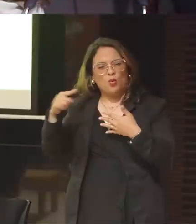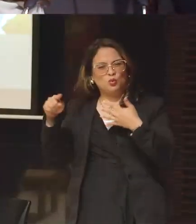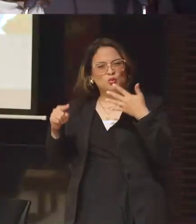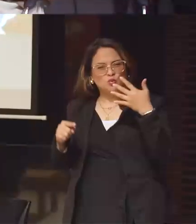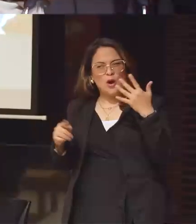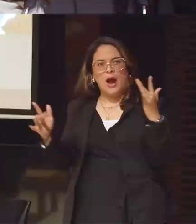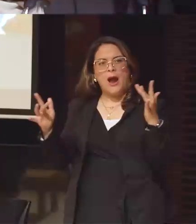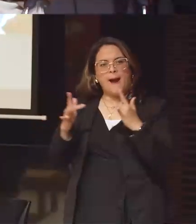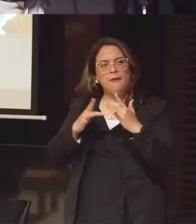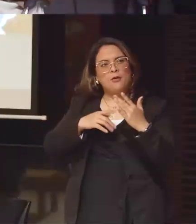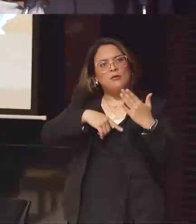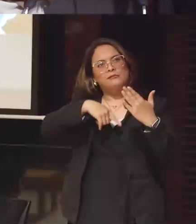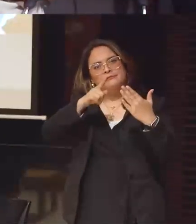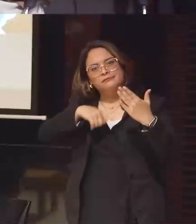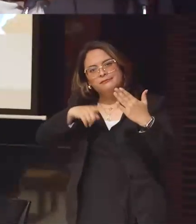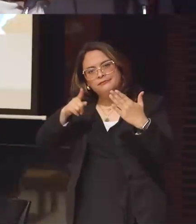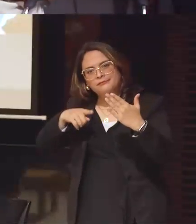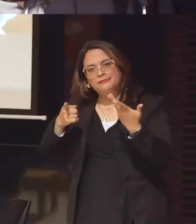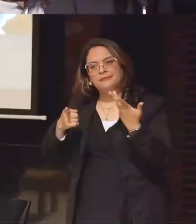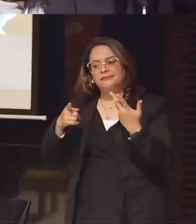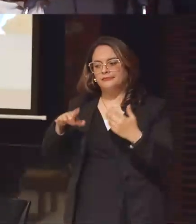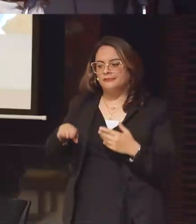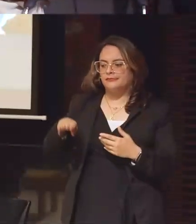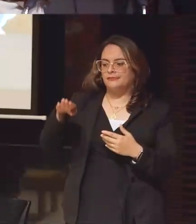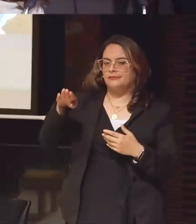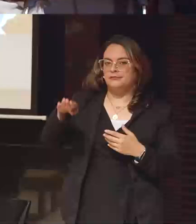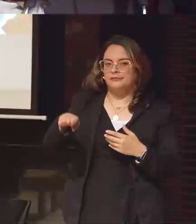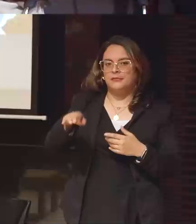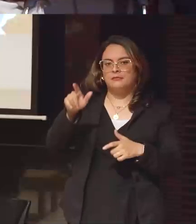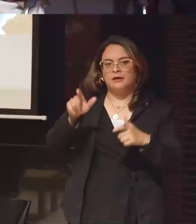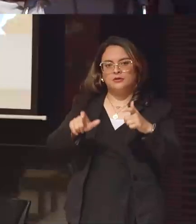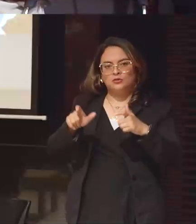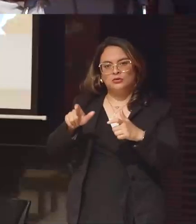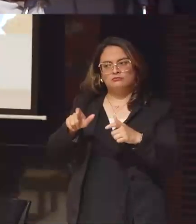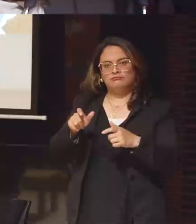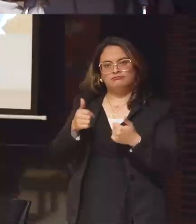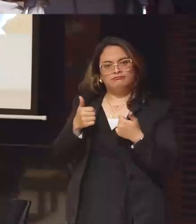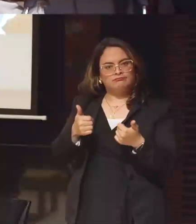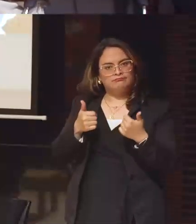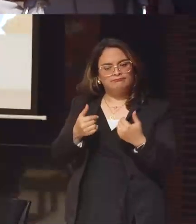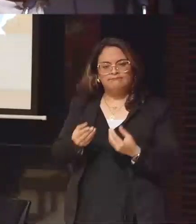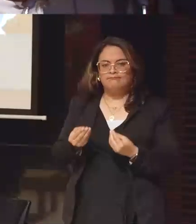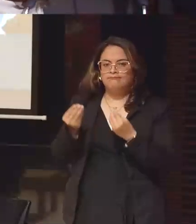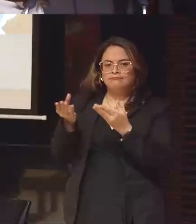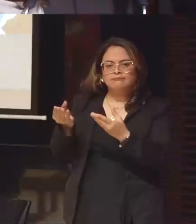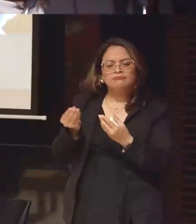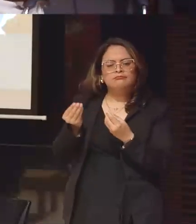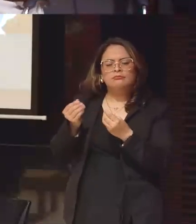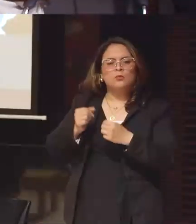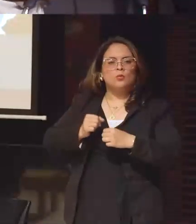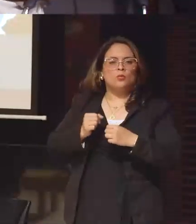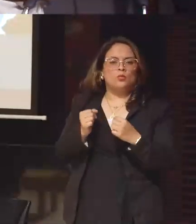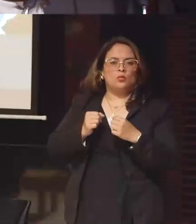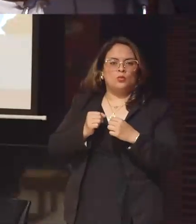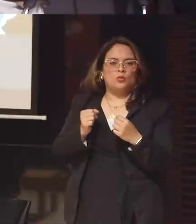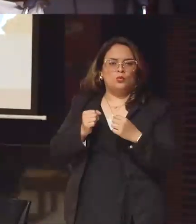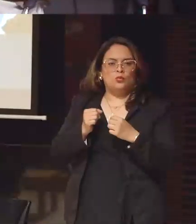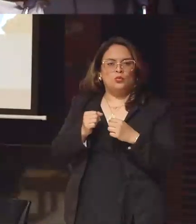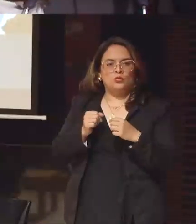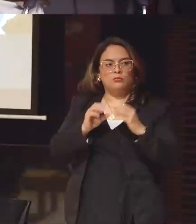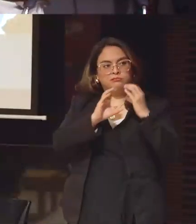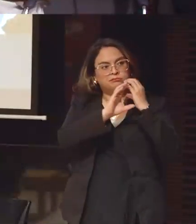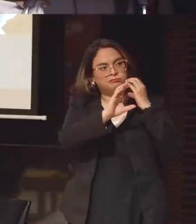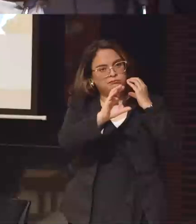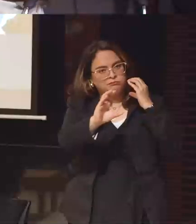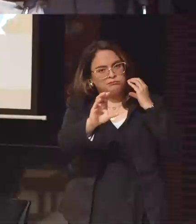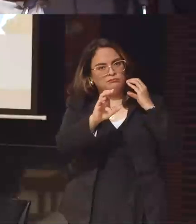pintar, como hay otras donde van a hacer sedes estacionales para que la filarmónica pueda estar. Poder brindarle a Bogotá, sobre la estructura, o a pesar,